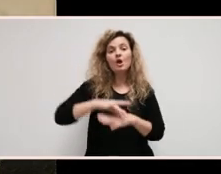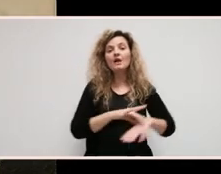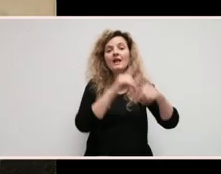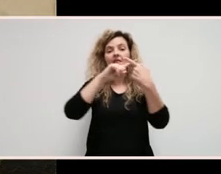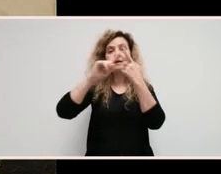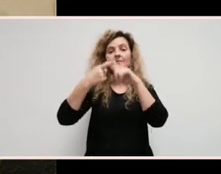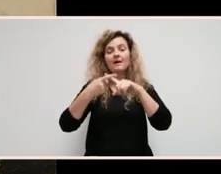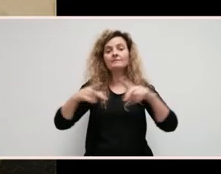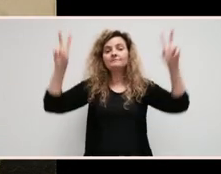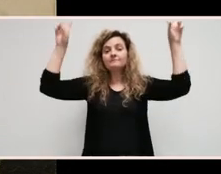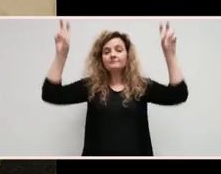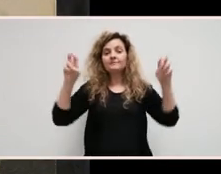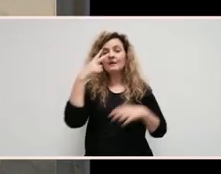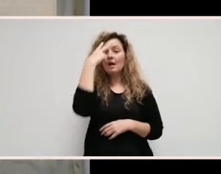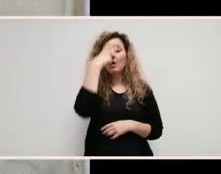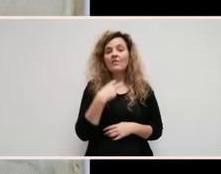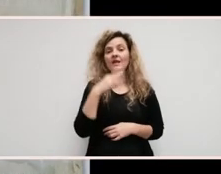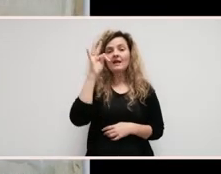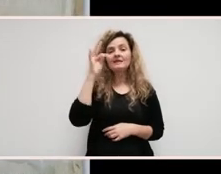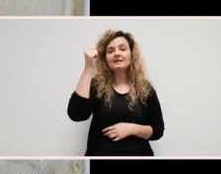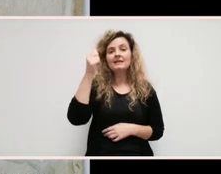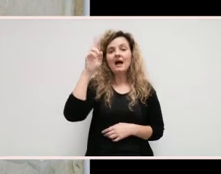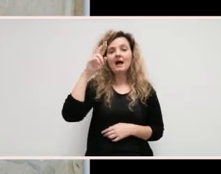Guía da Danza de Espadas,